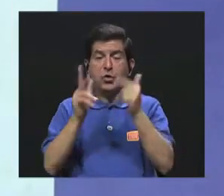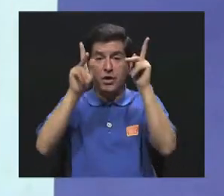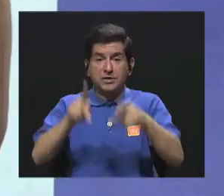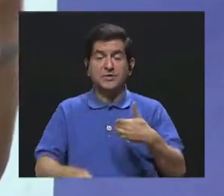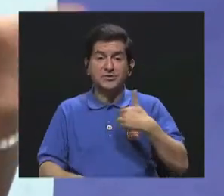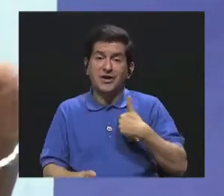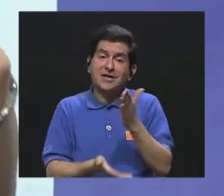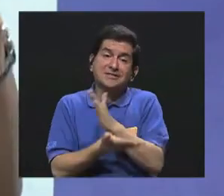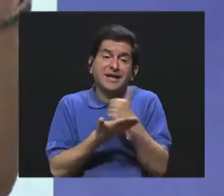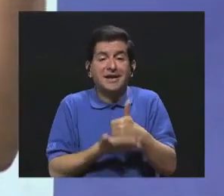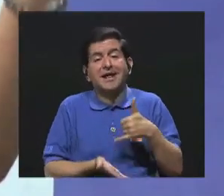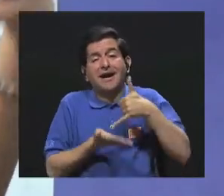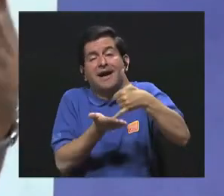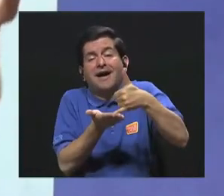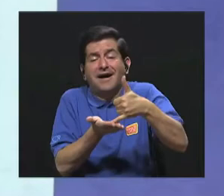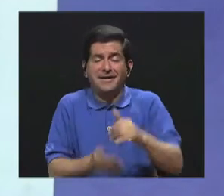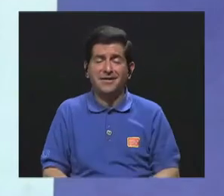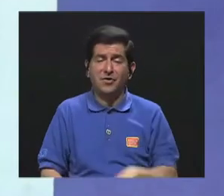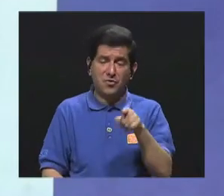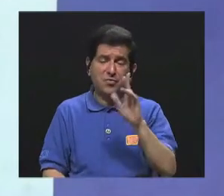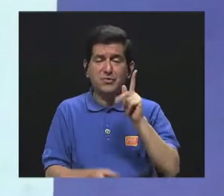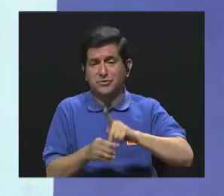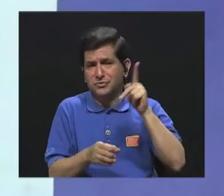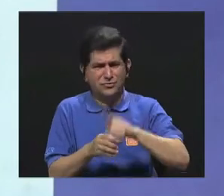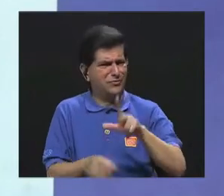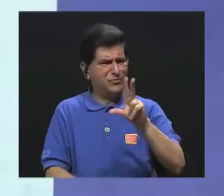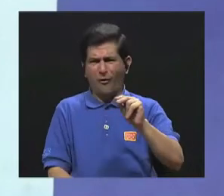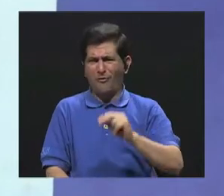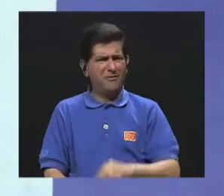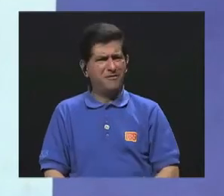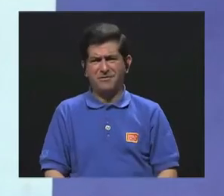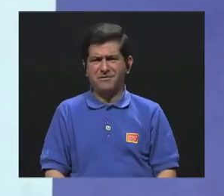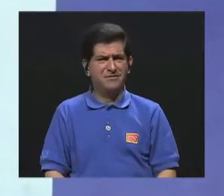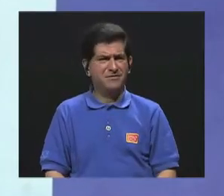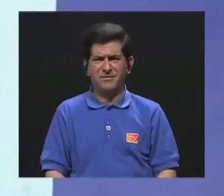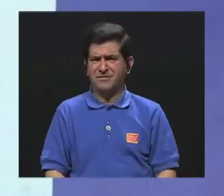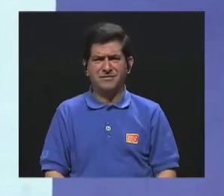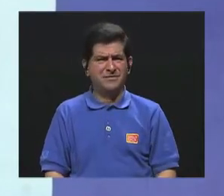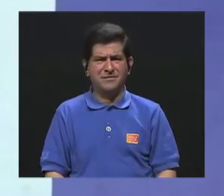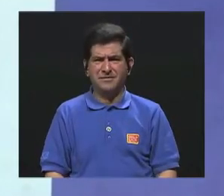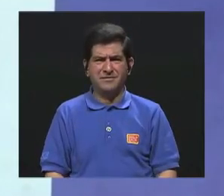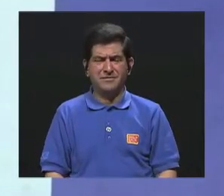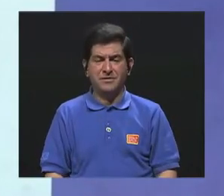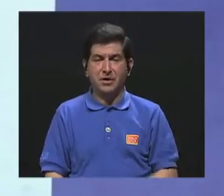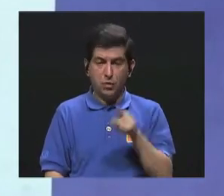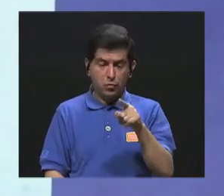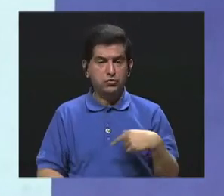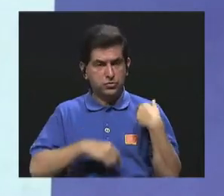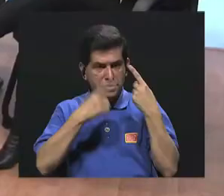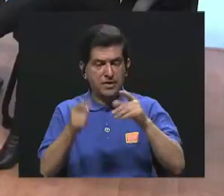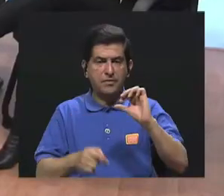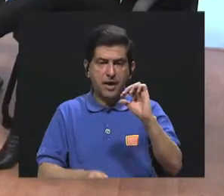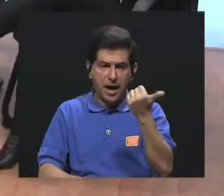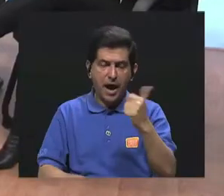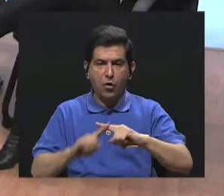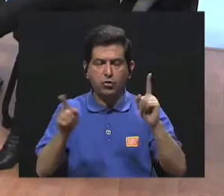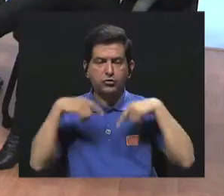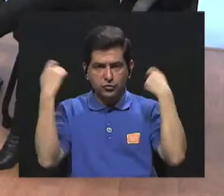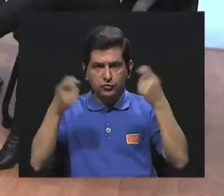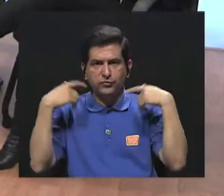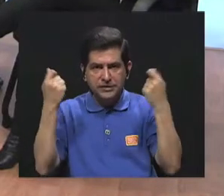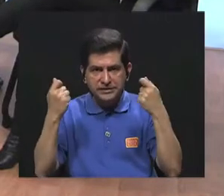va a recibir algo por su parte, y no, realmente como, digamos, si vas incluso